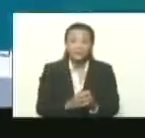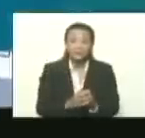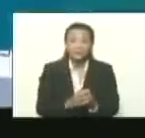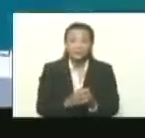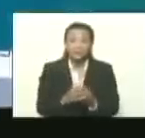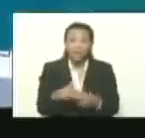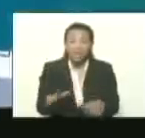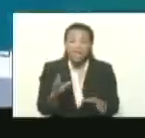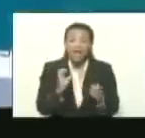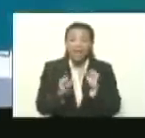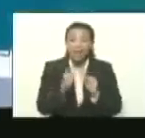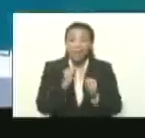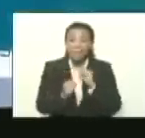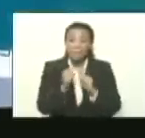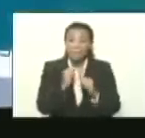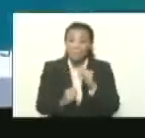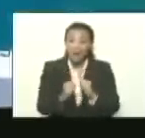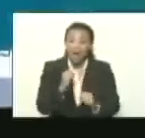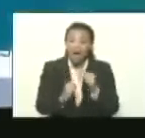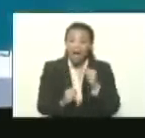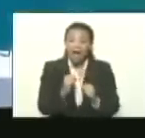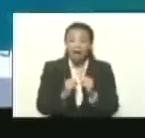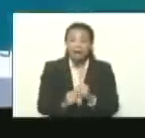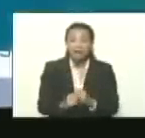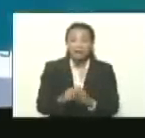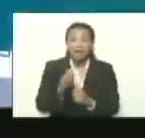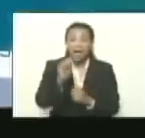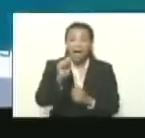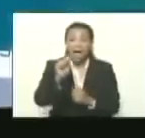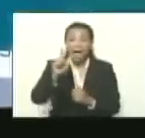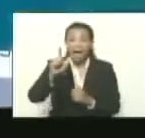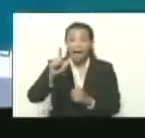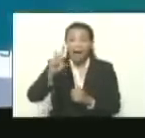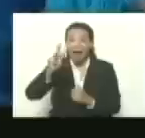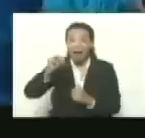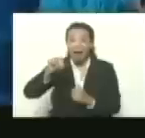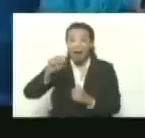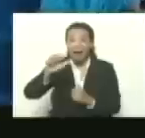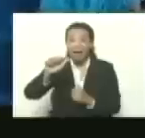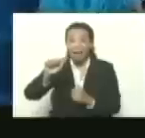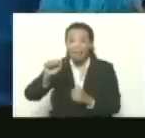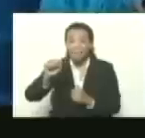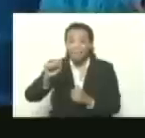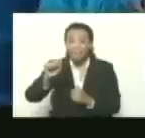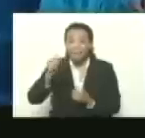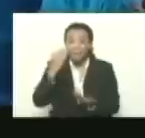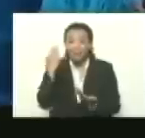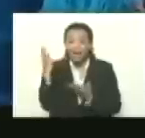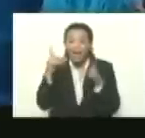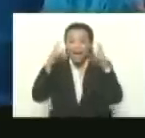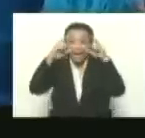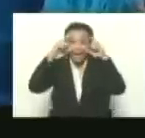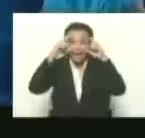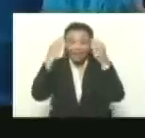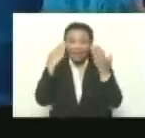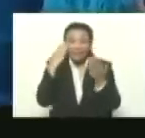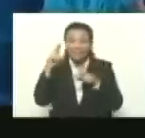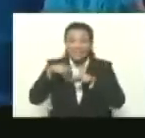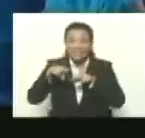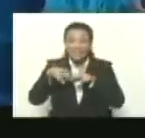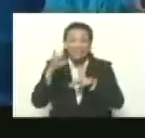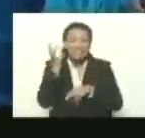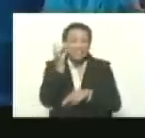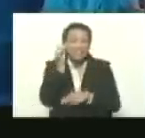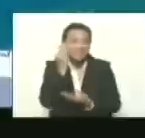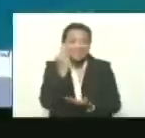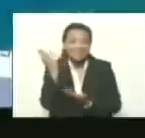Las Maracas, Alma Montserrat, qué nombre tan bonito. Alma Montserrat Ramírez Ramírez, que